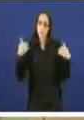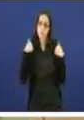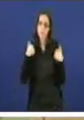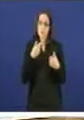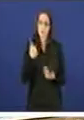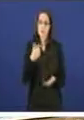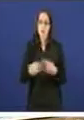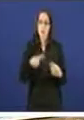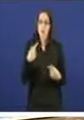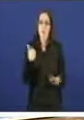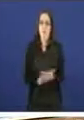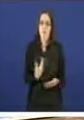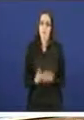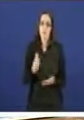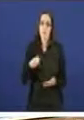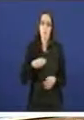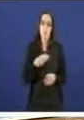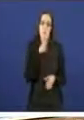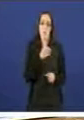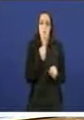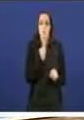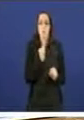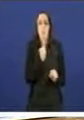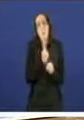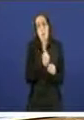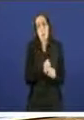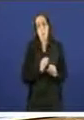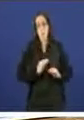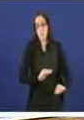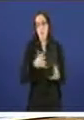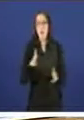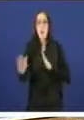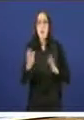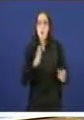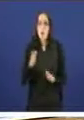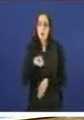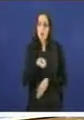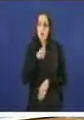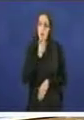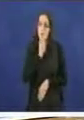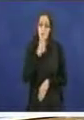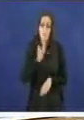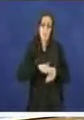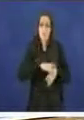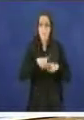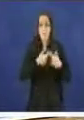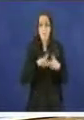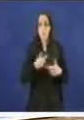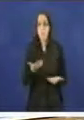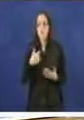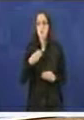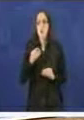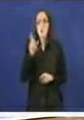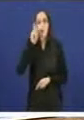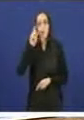demostran día a día co seu traballo. En estes momentos tan duros para todas as familias e onde a solidariedade, a boa fé, a vocación e o